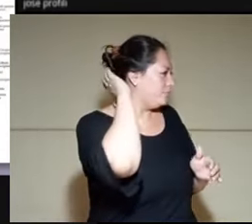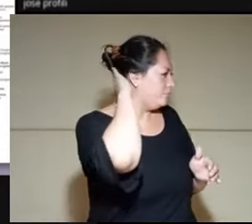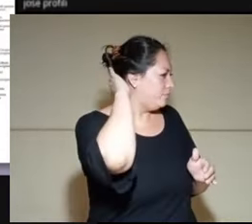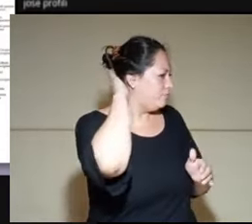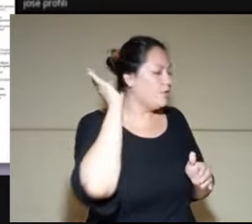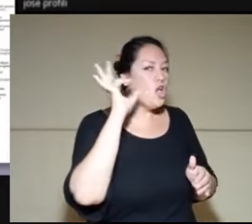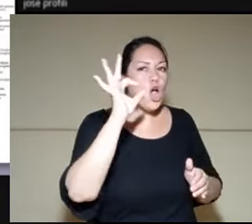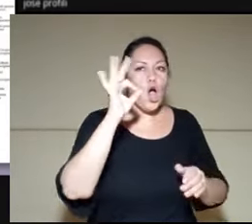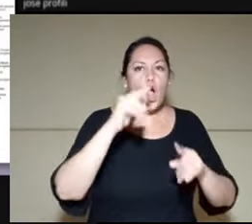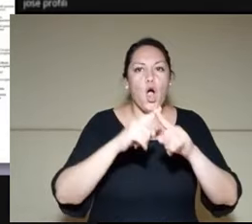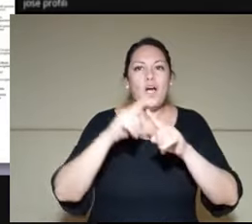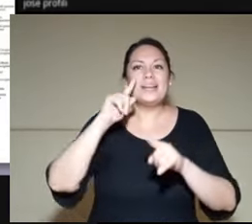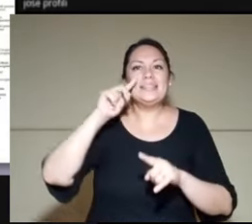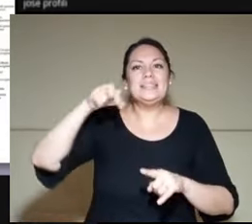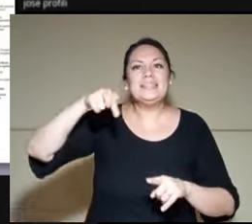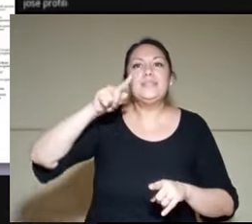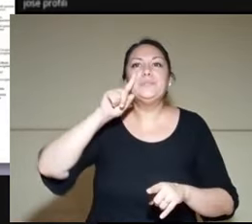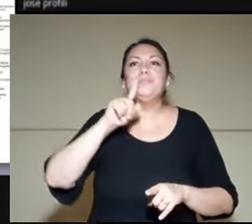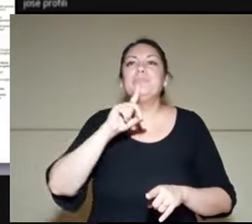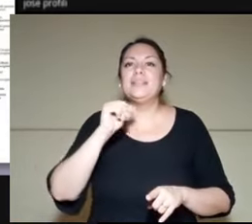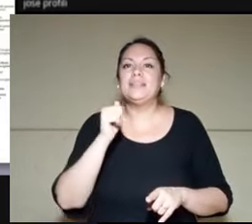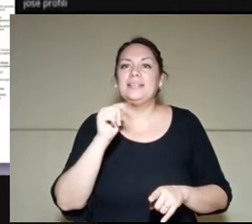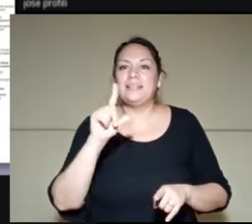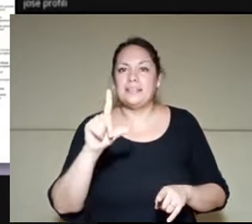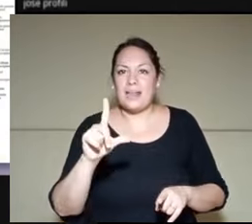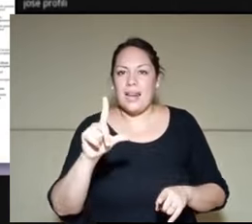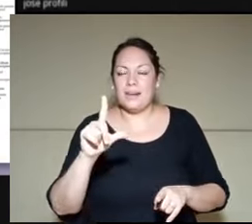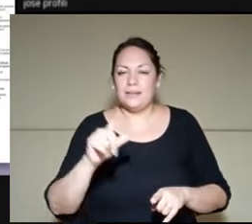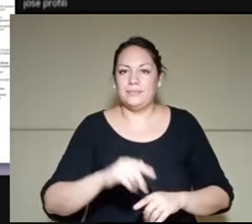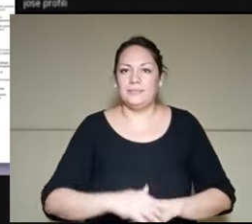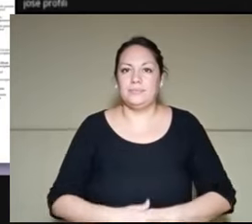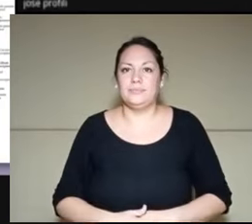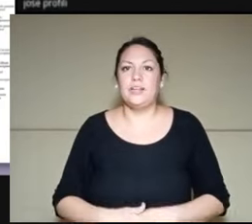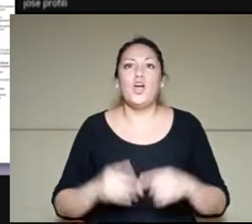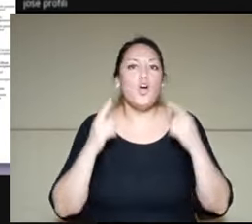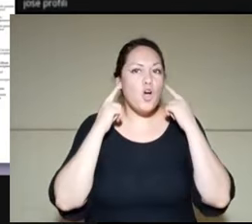Rolando. Y tenemos un lóbulo occipital bien en la parte posterior.